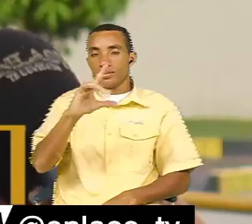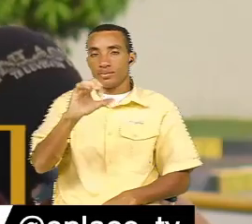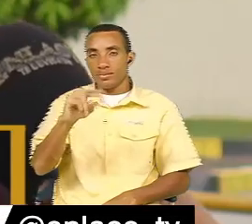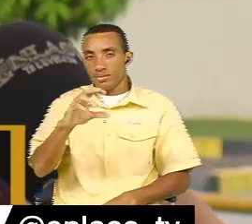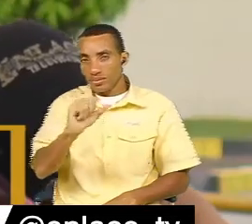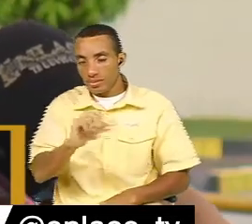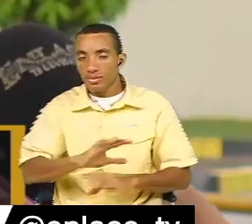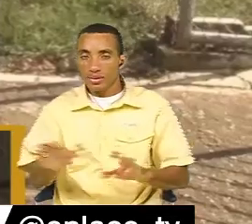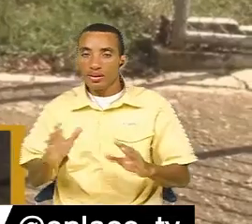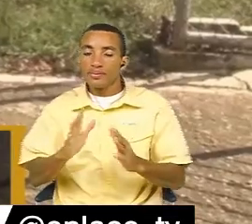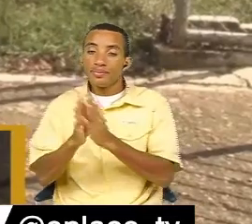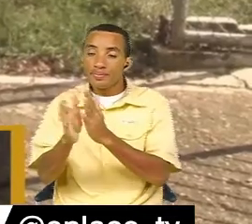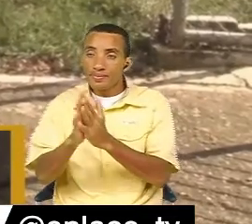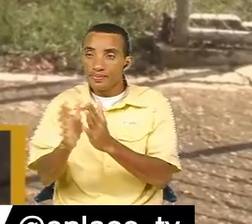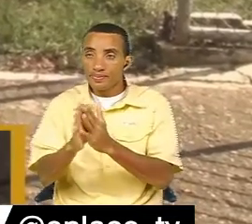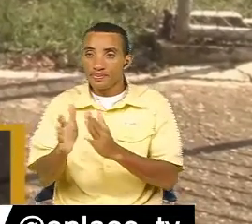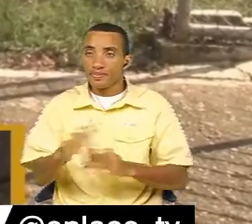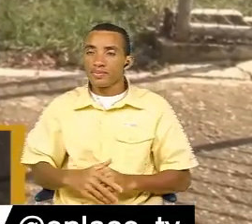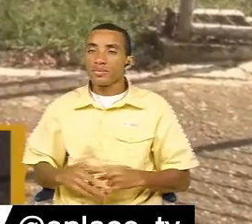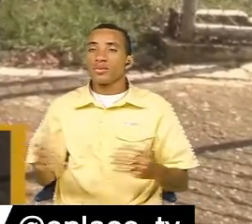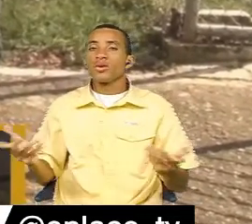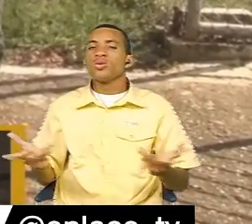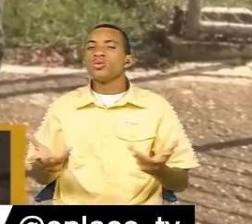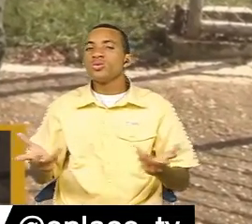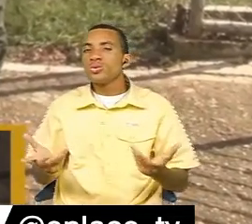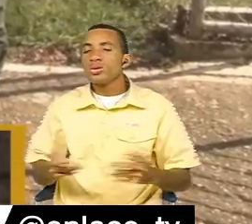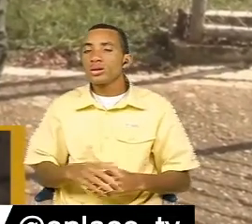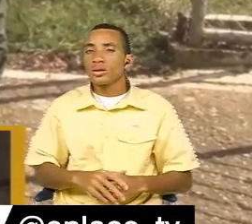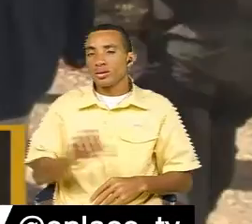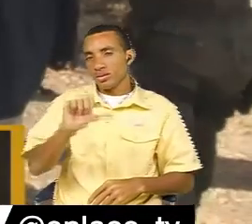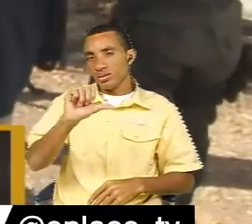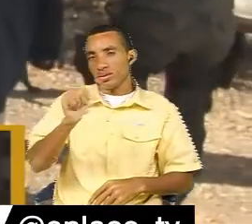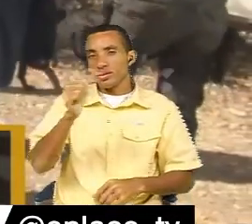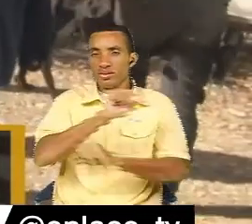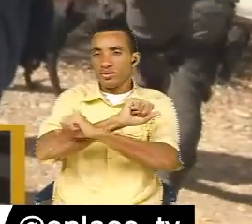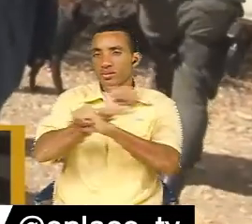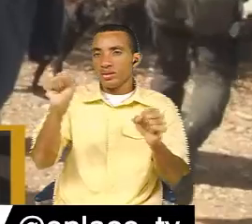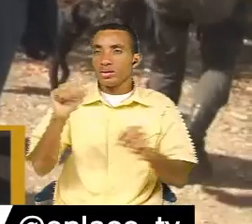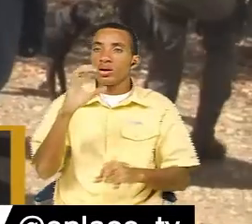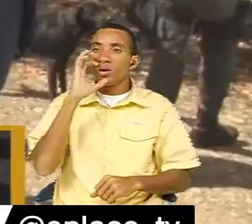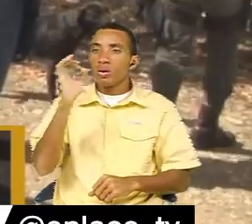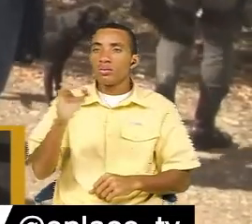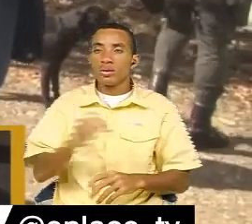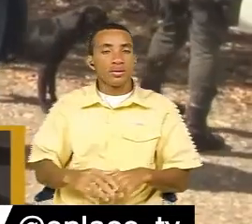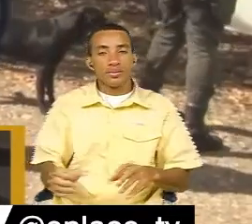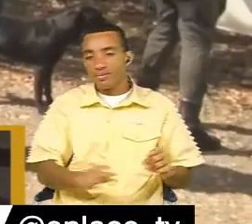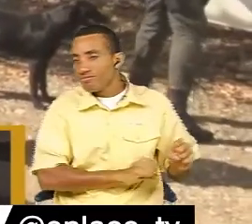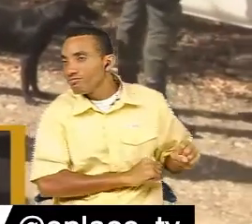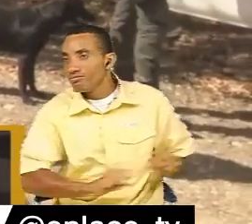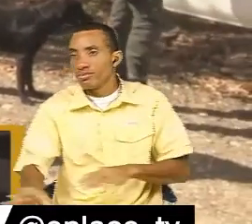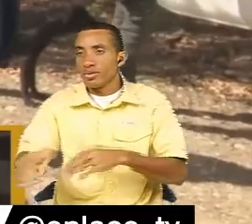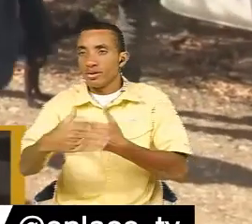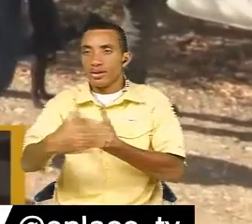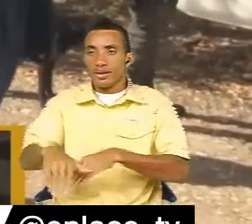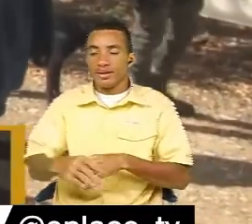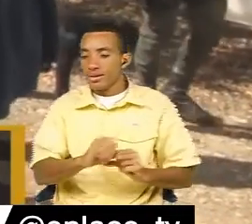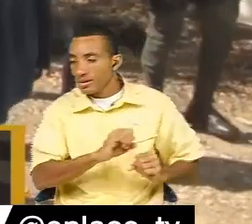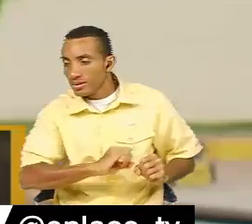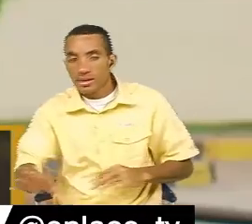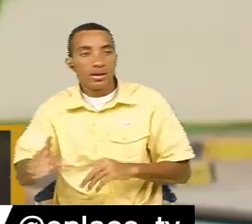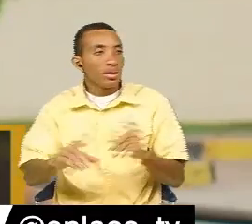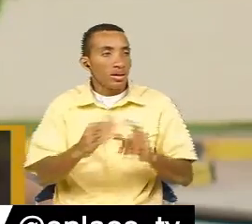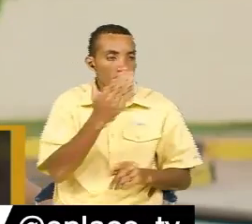las respectivas denuncias. Los hechos ocurrieron hacia las 10 de la mañana, cuando el hombre, arrojado por sus victimarios a la calle, fue auxiliado por